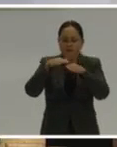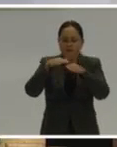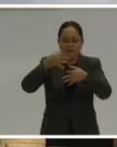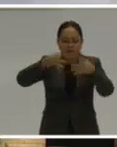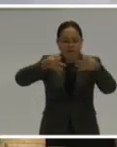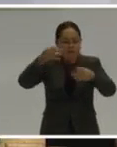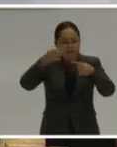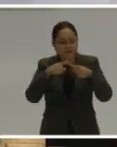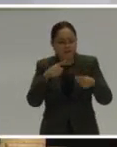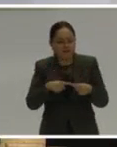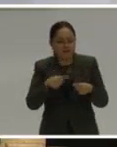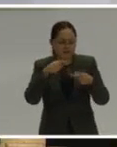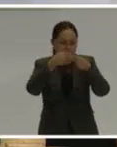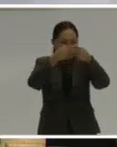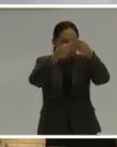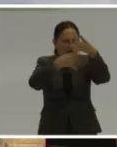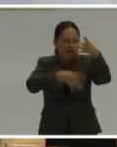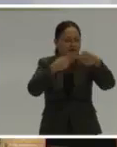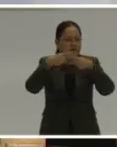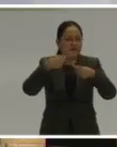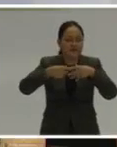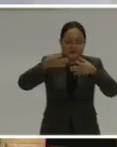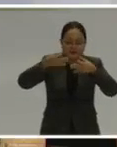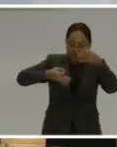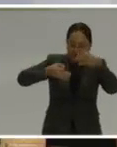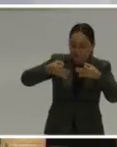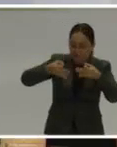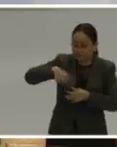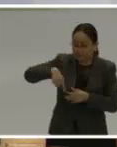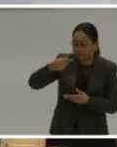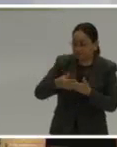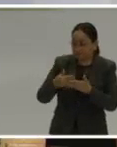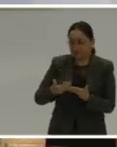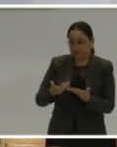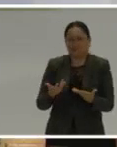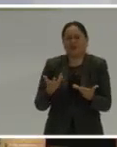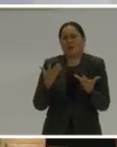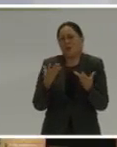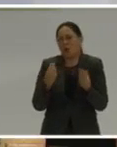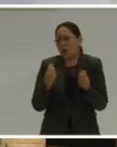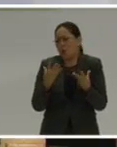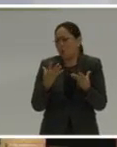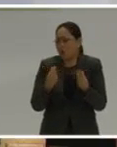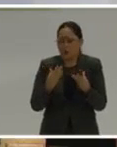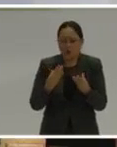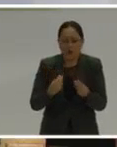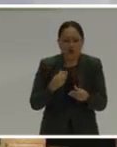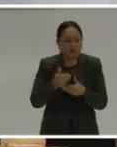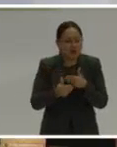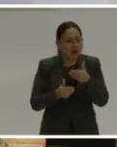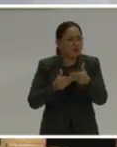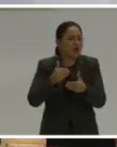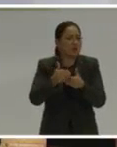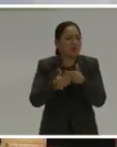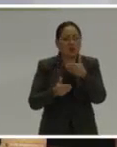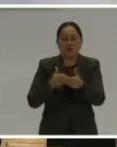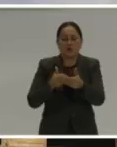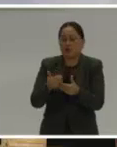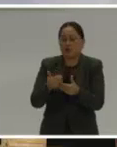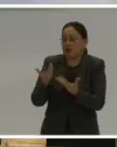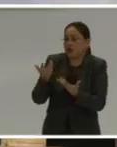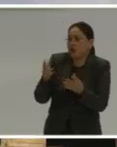el Ministerio de Autonomías, ahora Viceministerio. Es todo un trámite y cuando perdió en Totoramarca